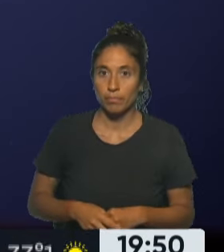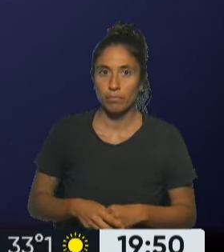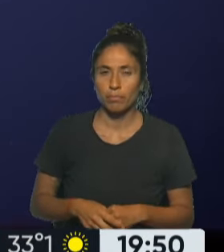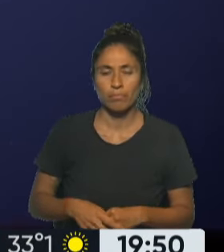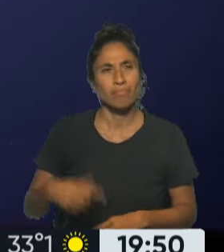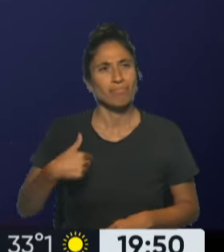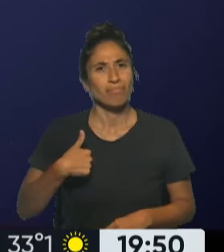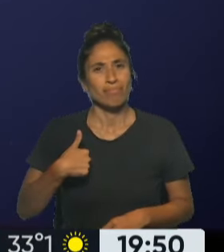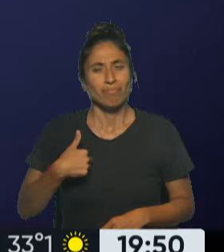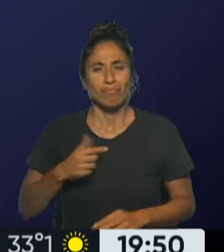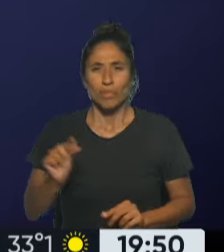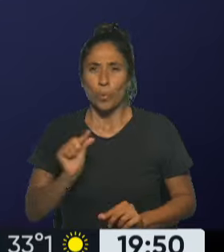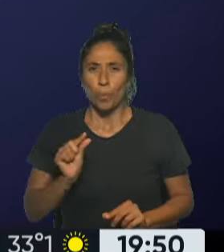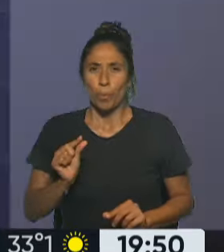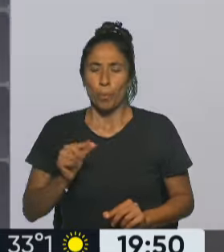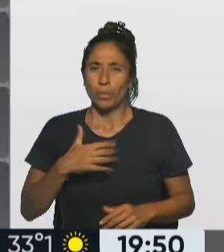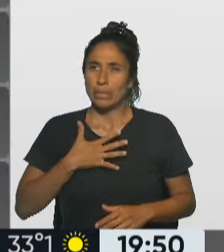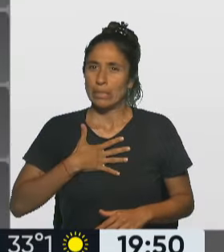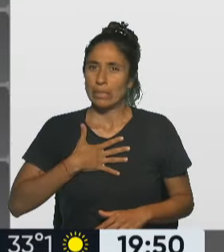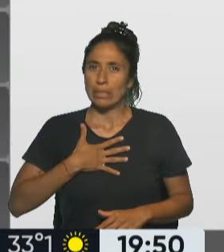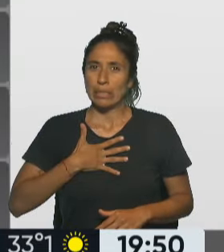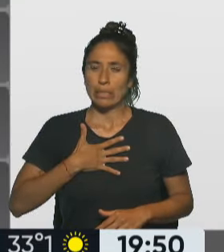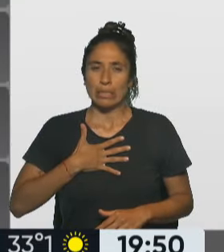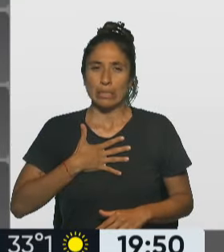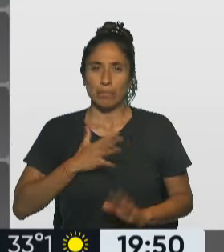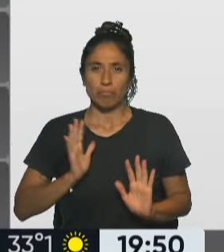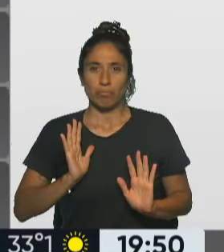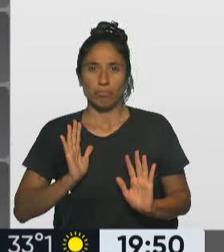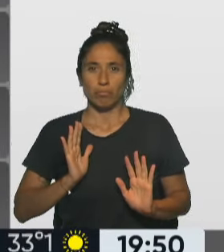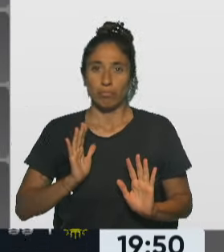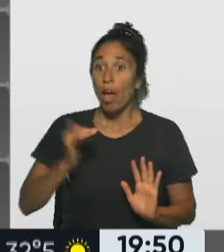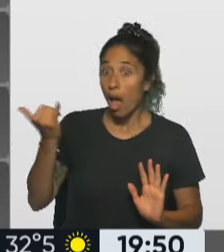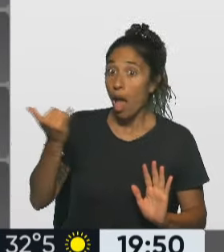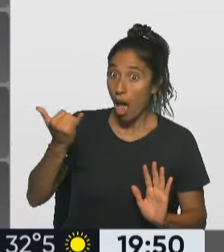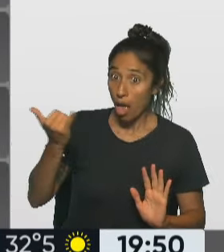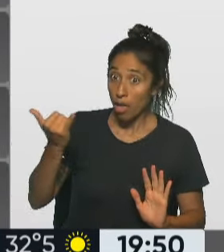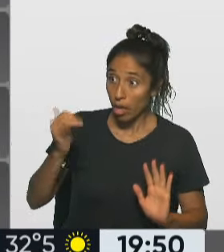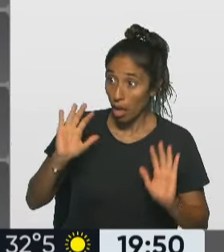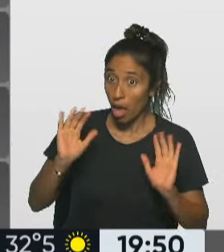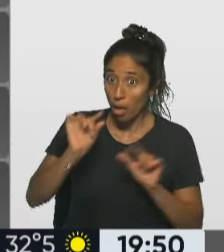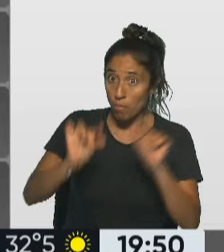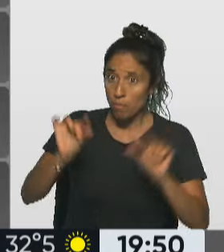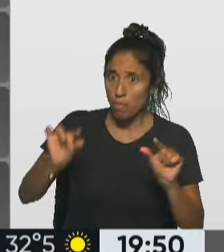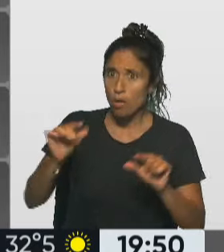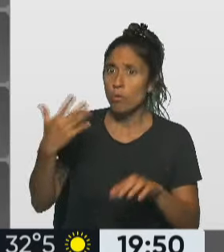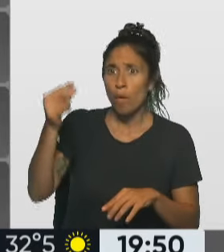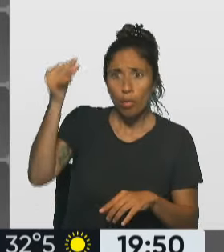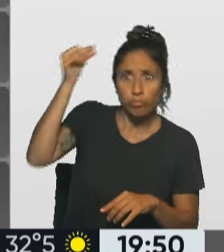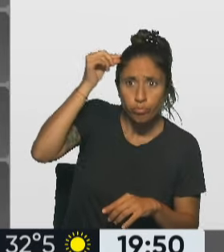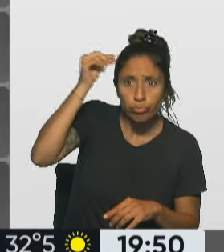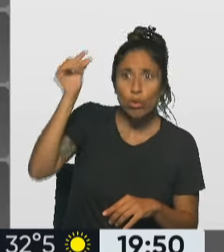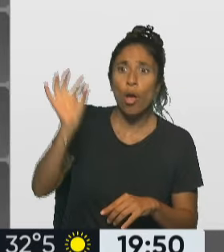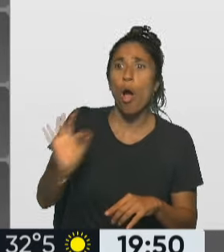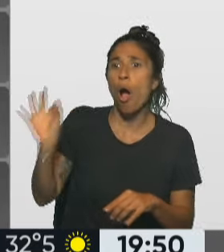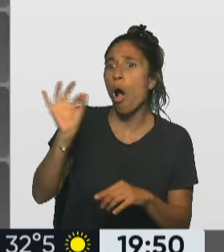revelar Sí digo ya existen existen implantes en diferentes partes del cuerpo Cuál es la polémica la polémica es que no se